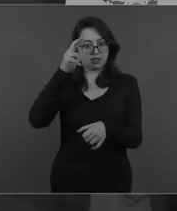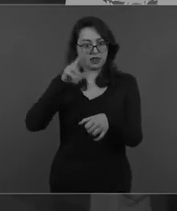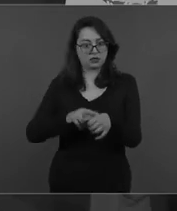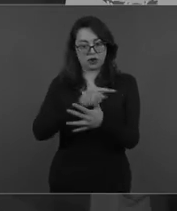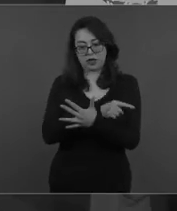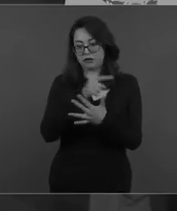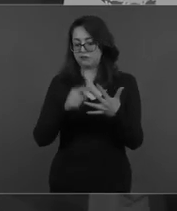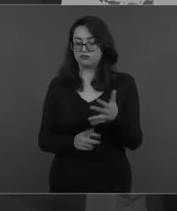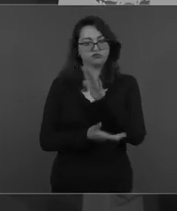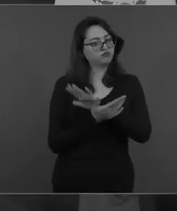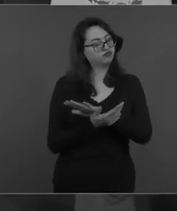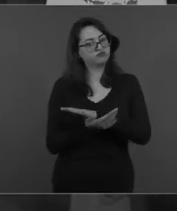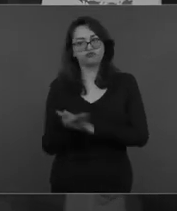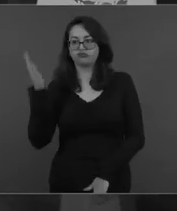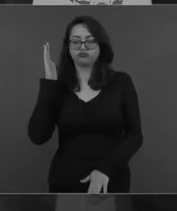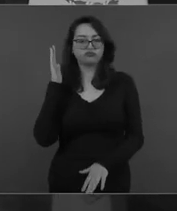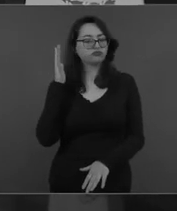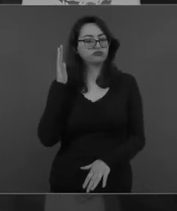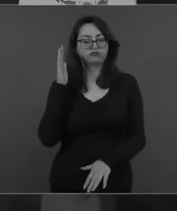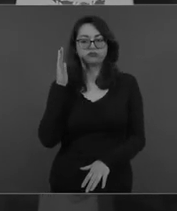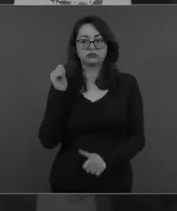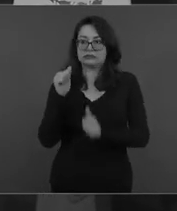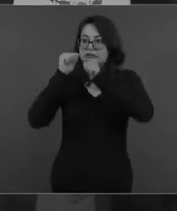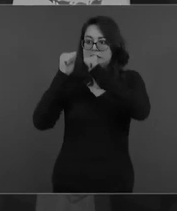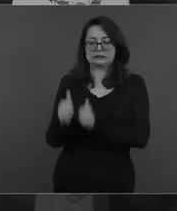Desde ayer estamos allá, hay